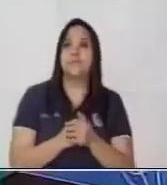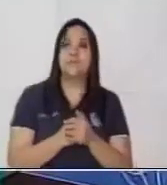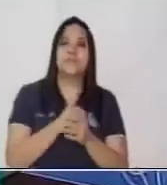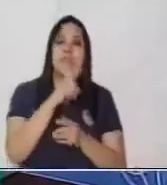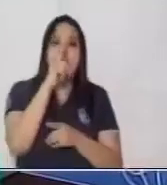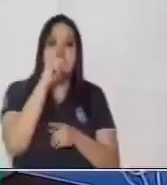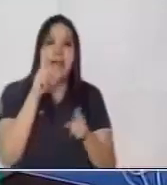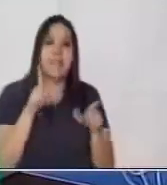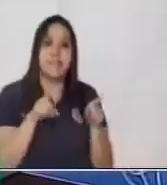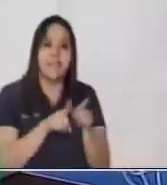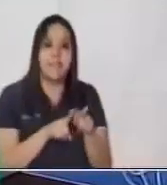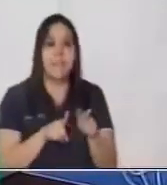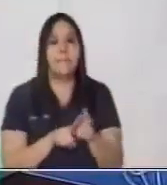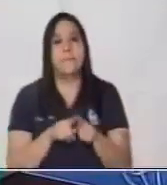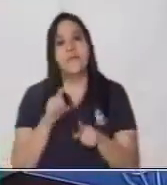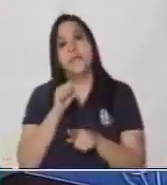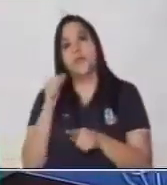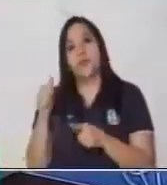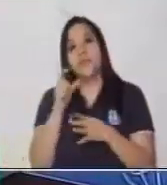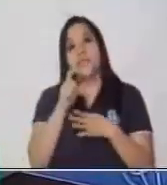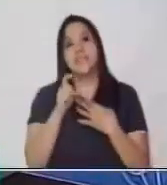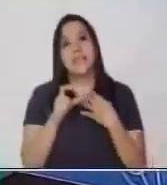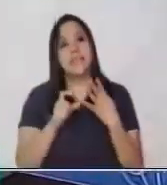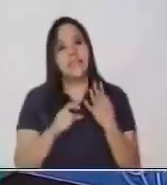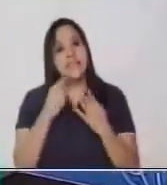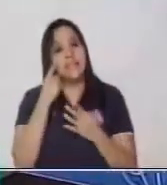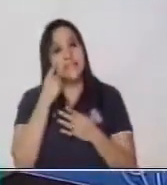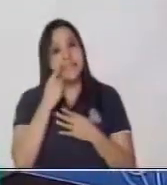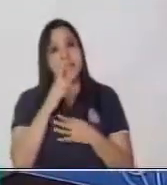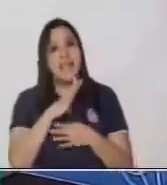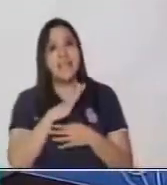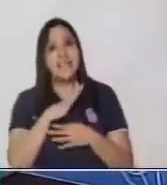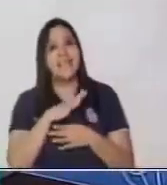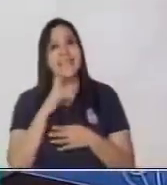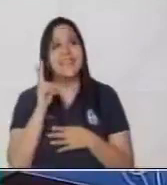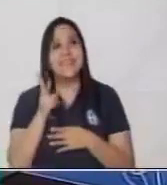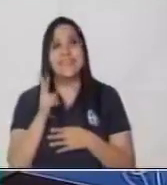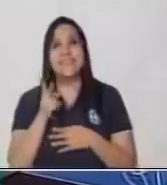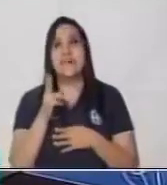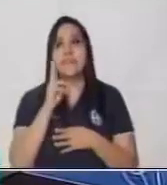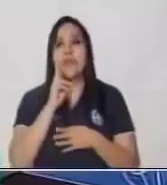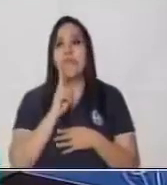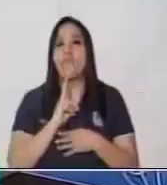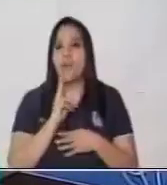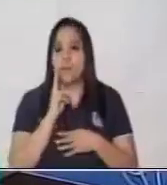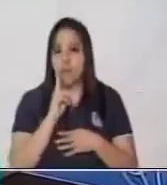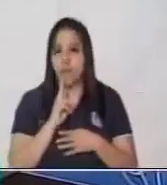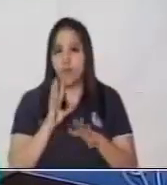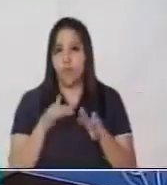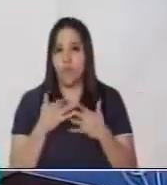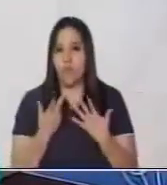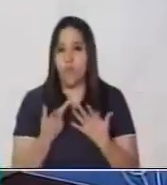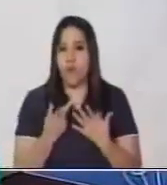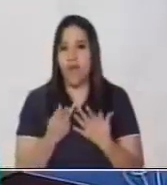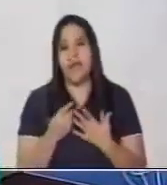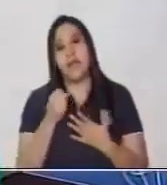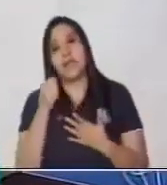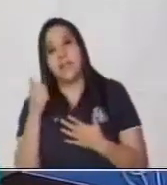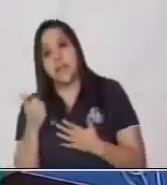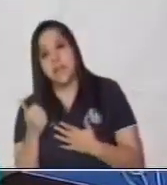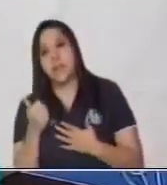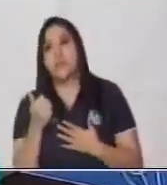las características de las proposiciones que tienen un verbo en particular. Y la otra